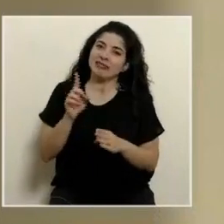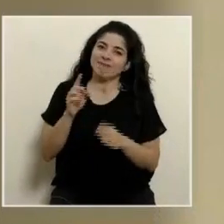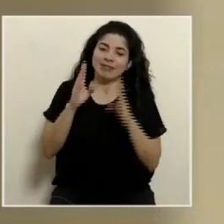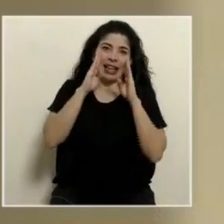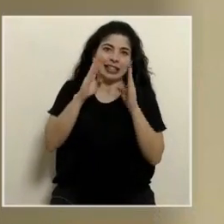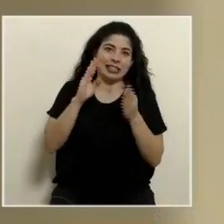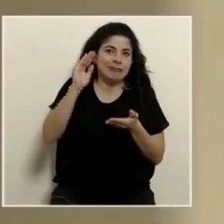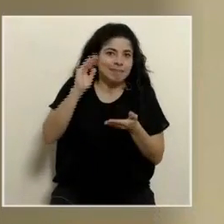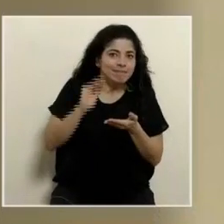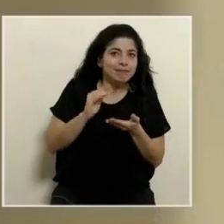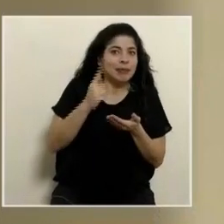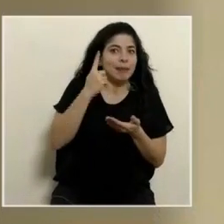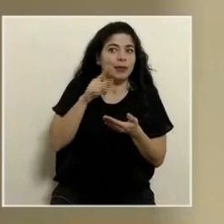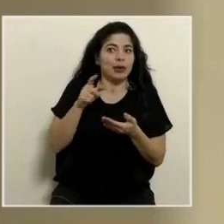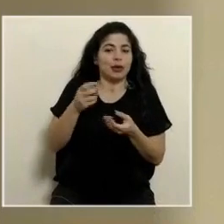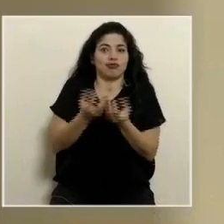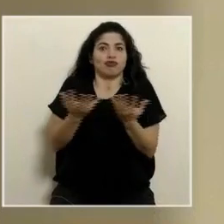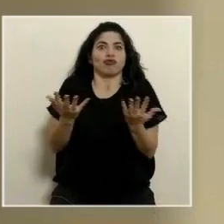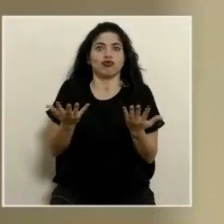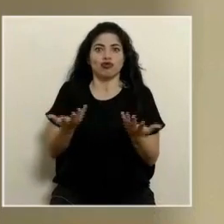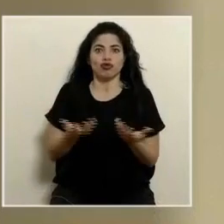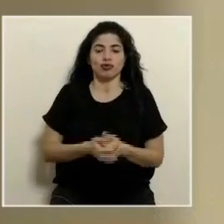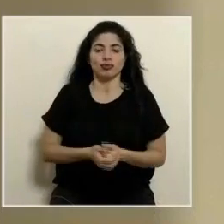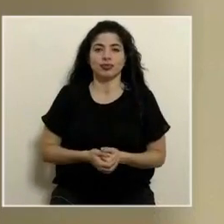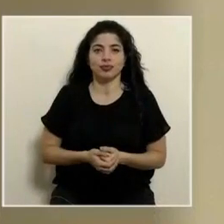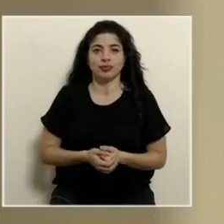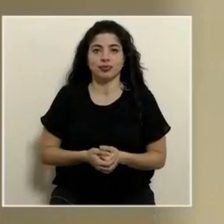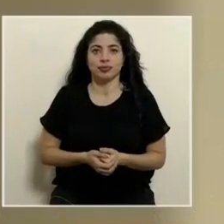requiriendo de esta condición.